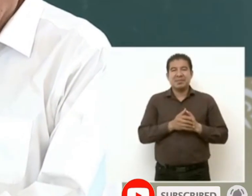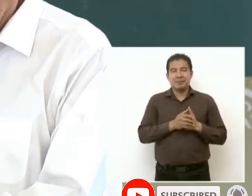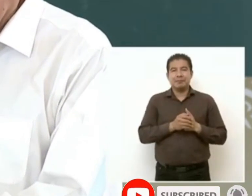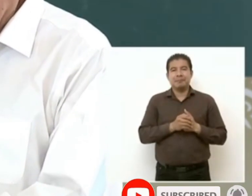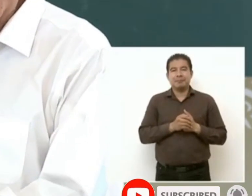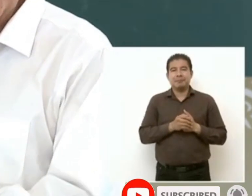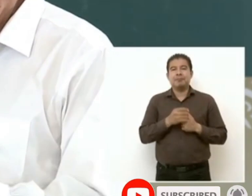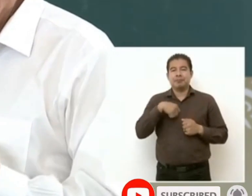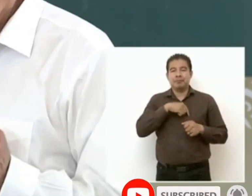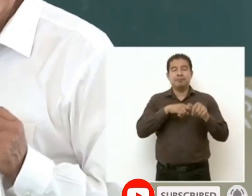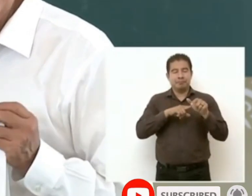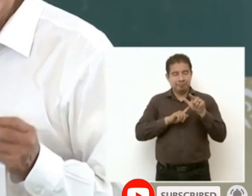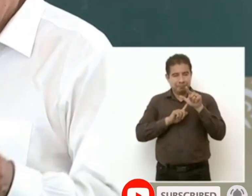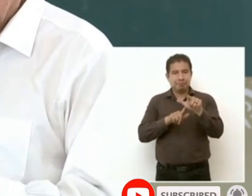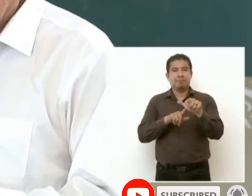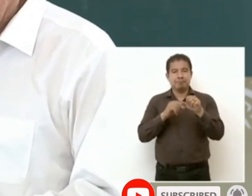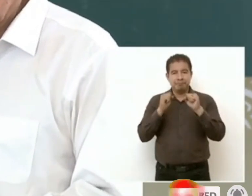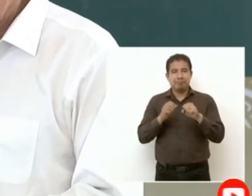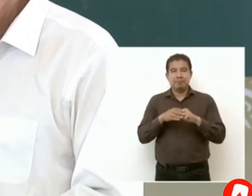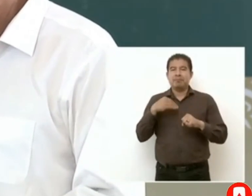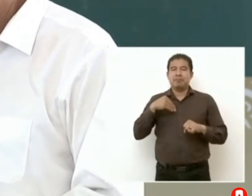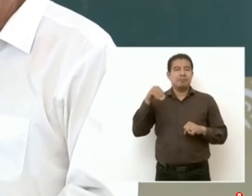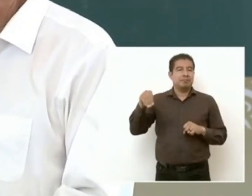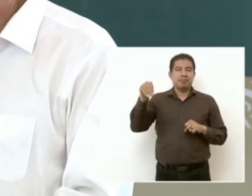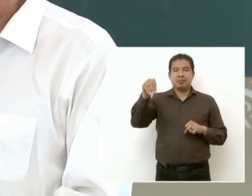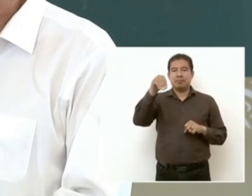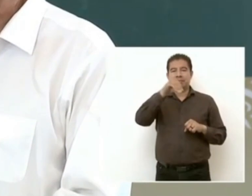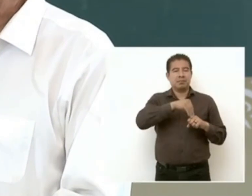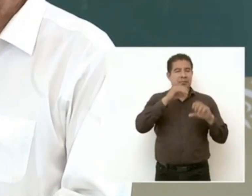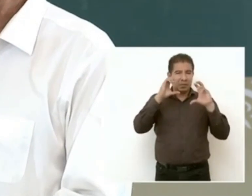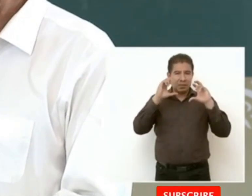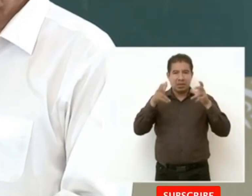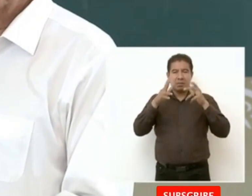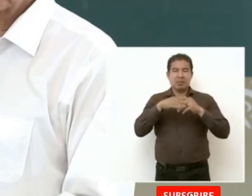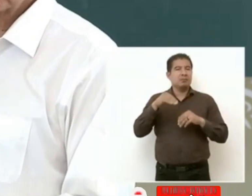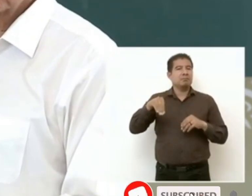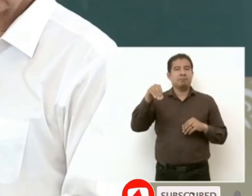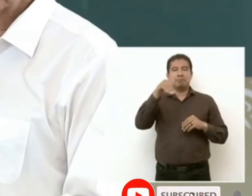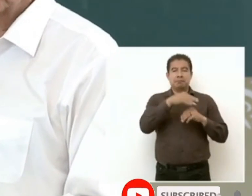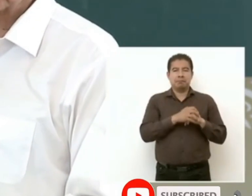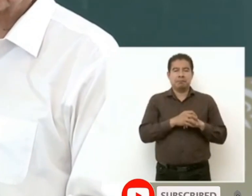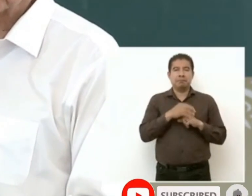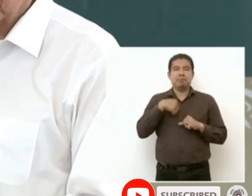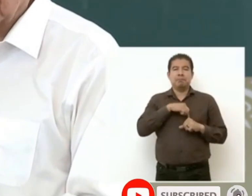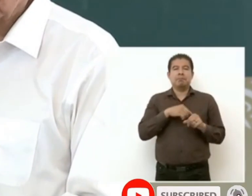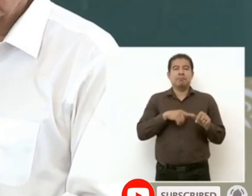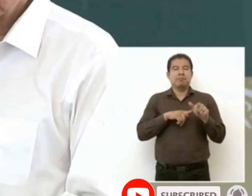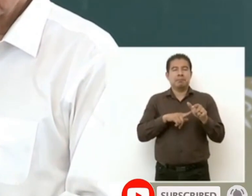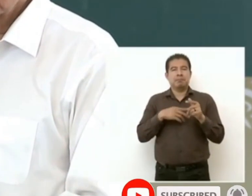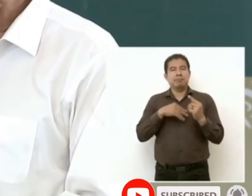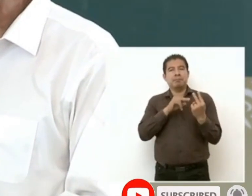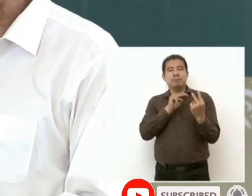Vamos a seguir recorriendo todo Chiapas y nos vamos a seguir